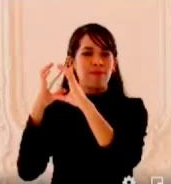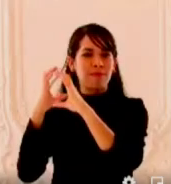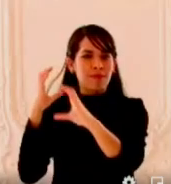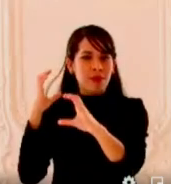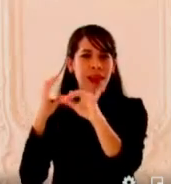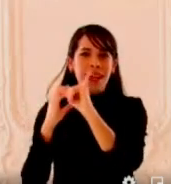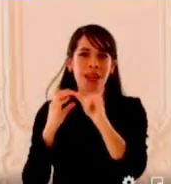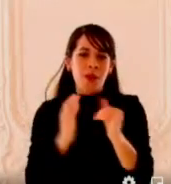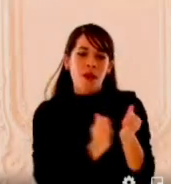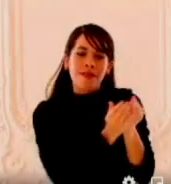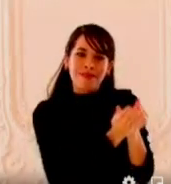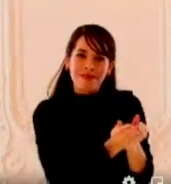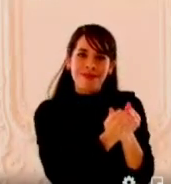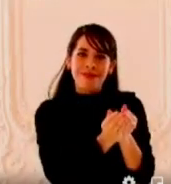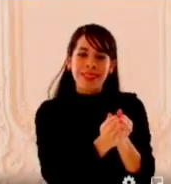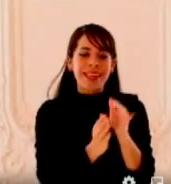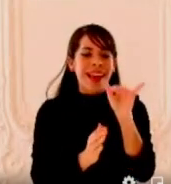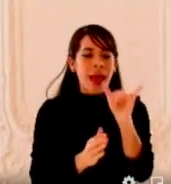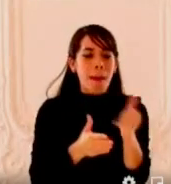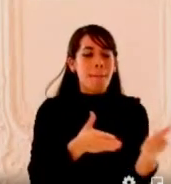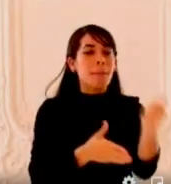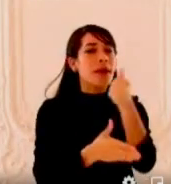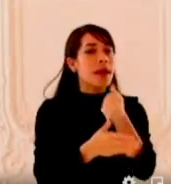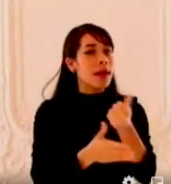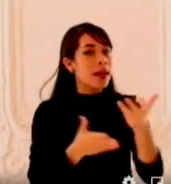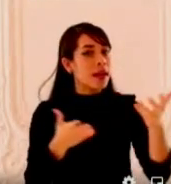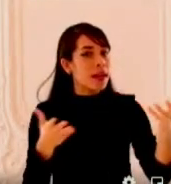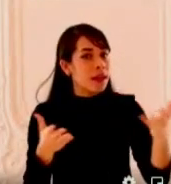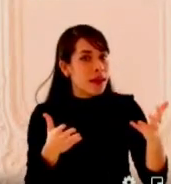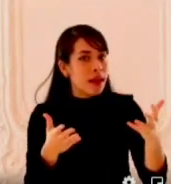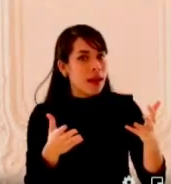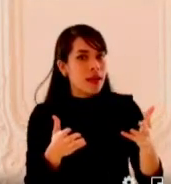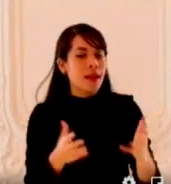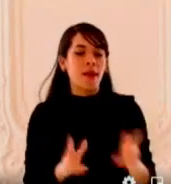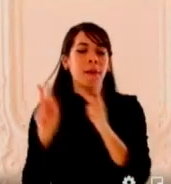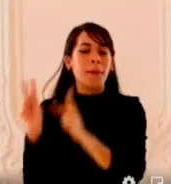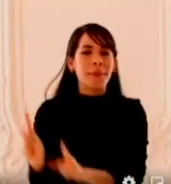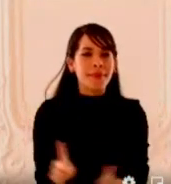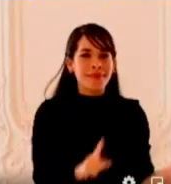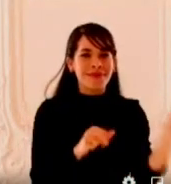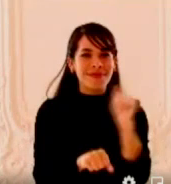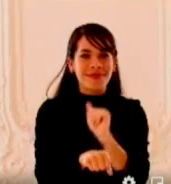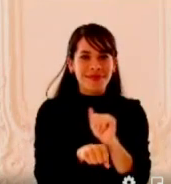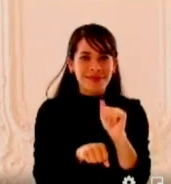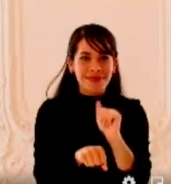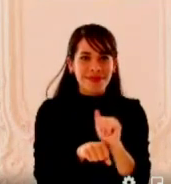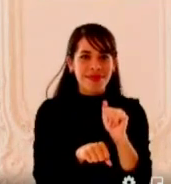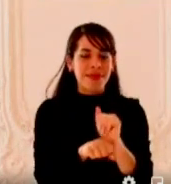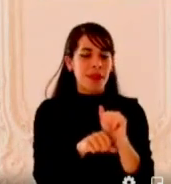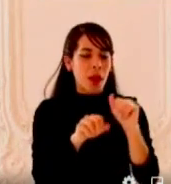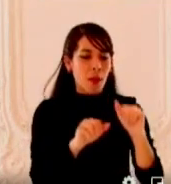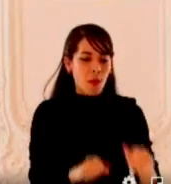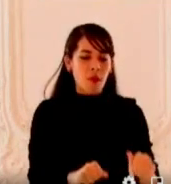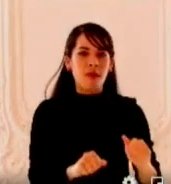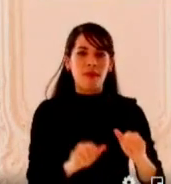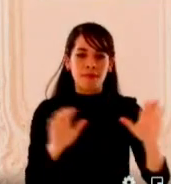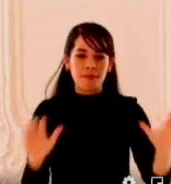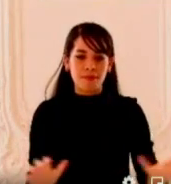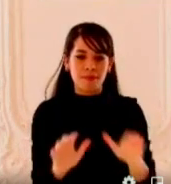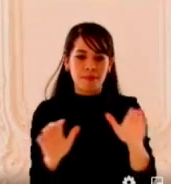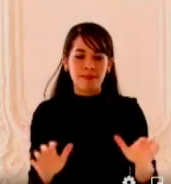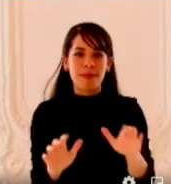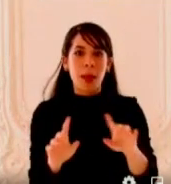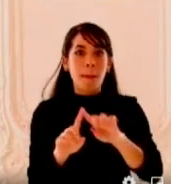marítimo. Así que mi prioridad va a ser organizar este plan de trabajo, que de nuevo, no es simplemente construir, es también hacer un plan